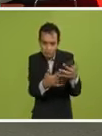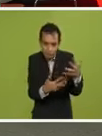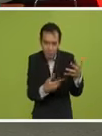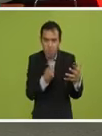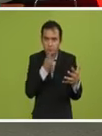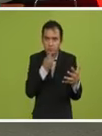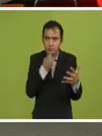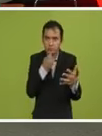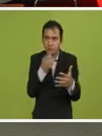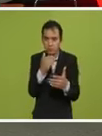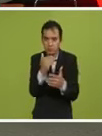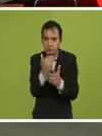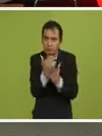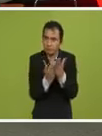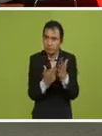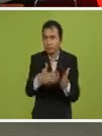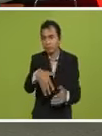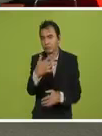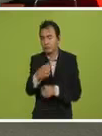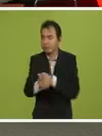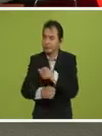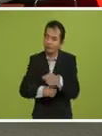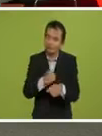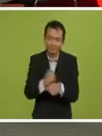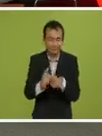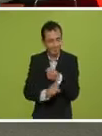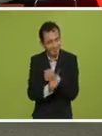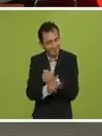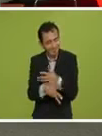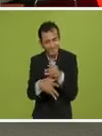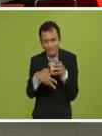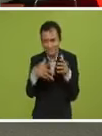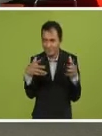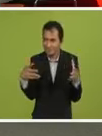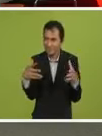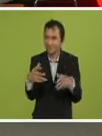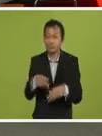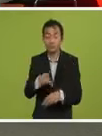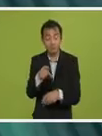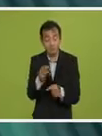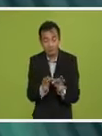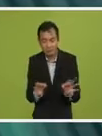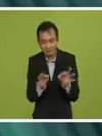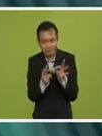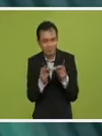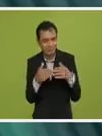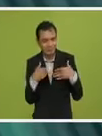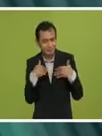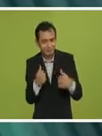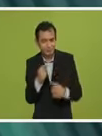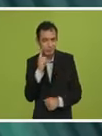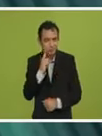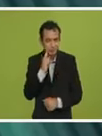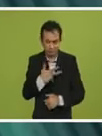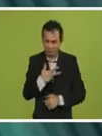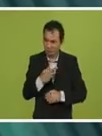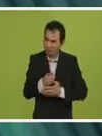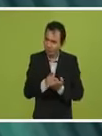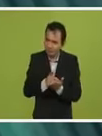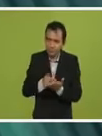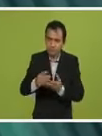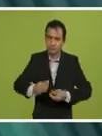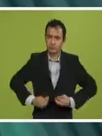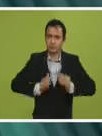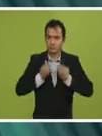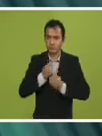menores de 15. Entonces es un problema muy grande, pero aquí sí es importante entender que las mujeres tenemos el derecho de vivir